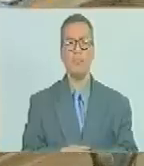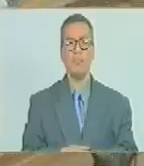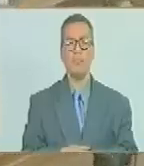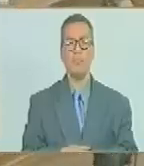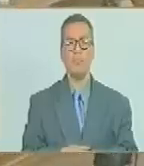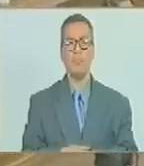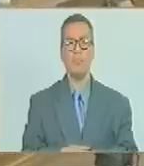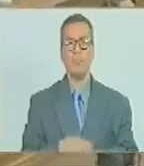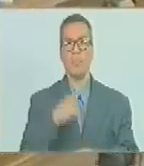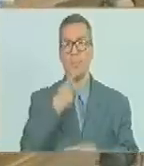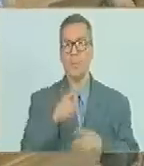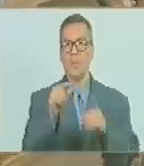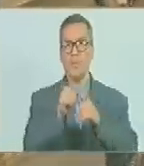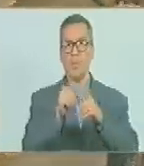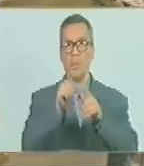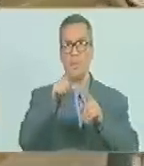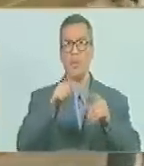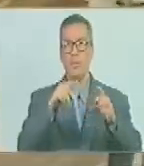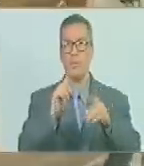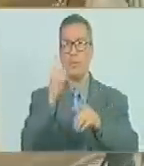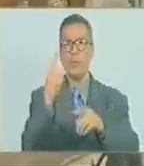No tenemos nadie más, no tengo derecho a palabra.